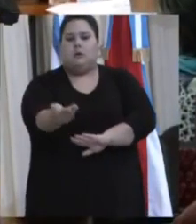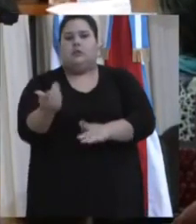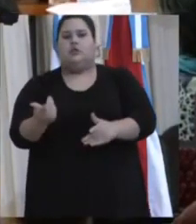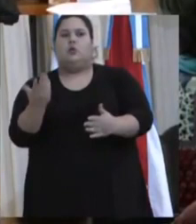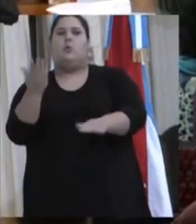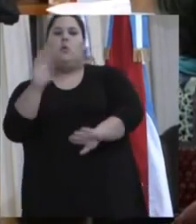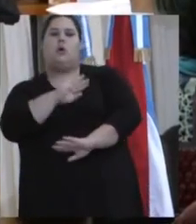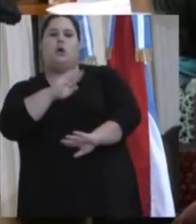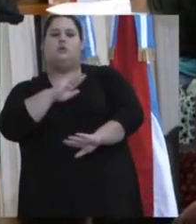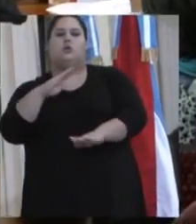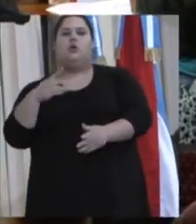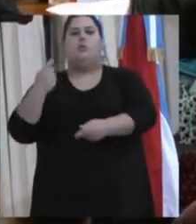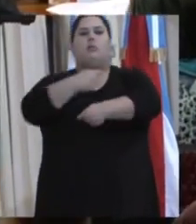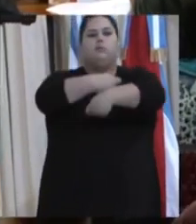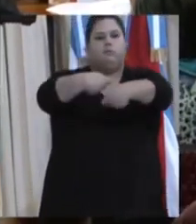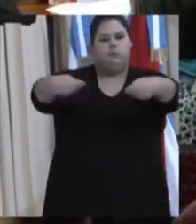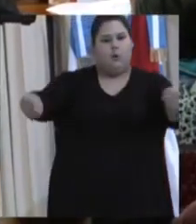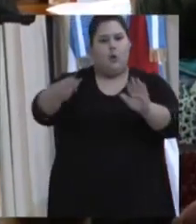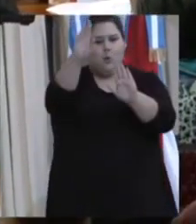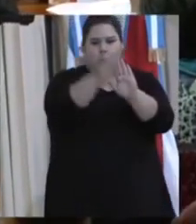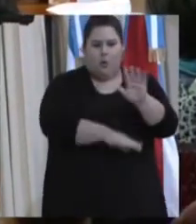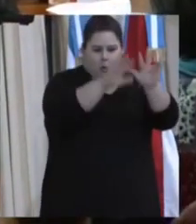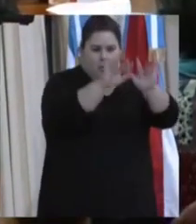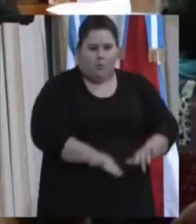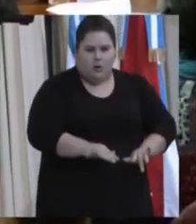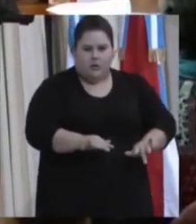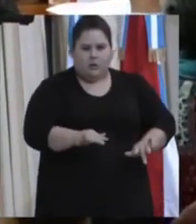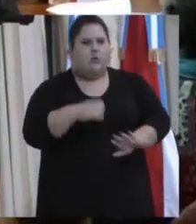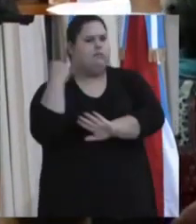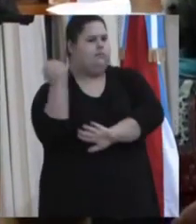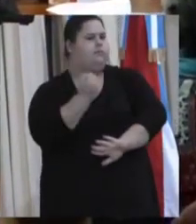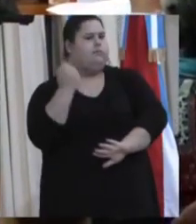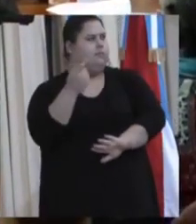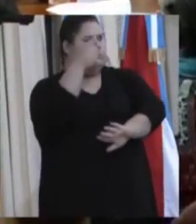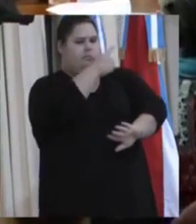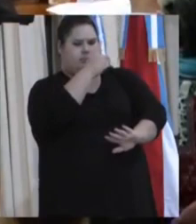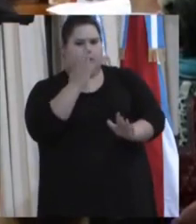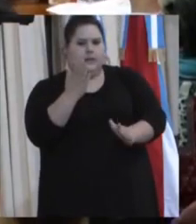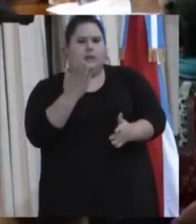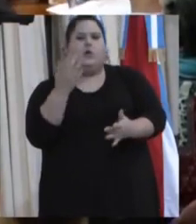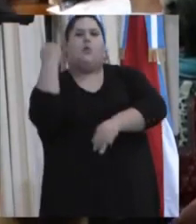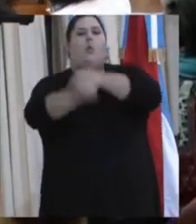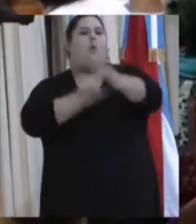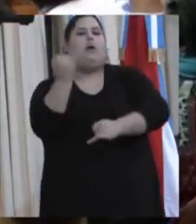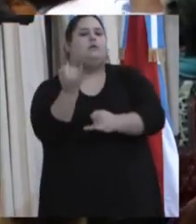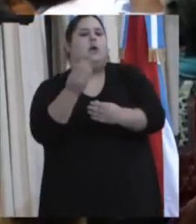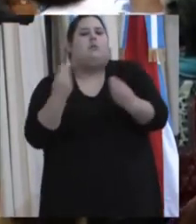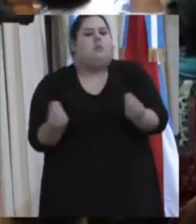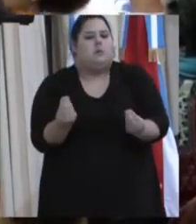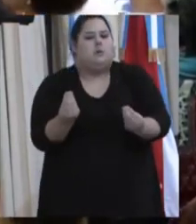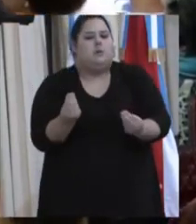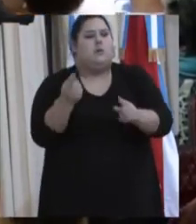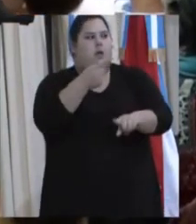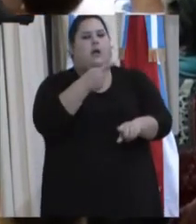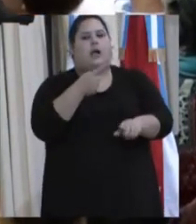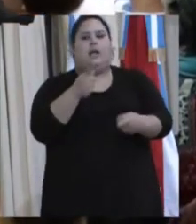y ponen a circular el manifiesto liminar. Este texto muy conocido que describe los acontecimientos, y acá está la novedad, acá